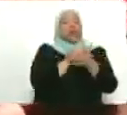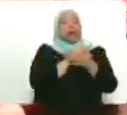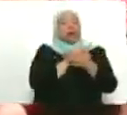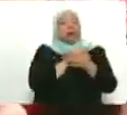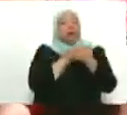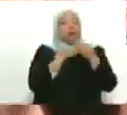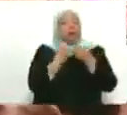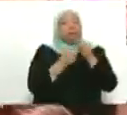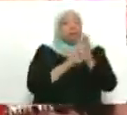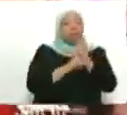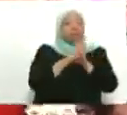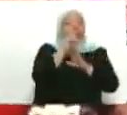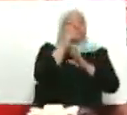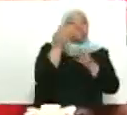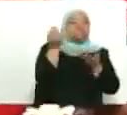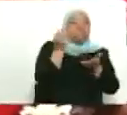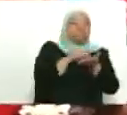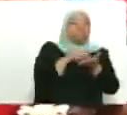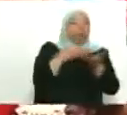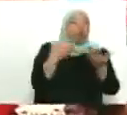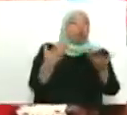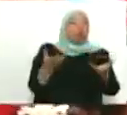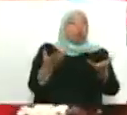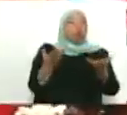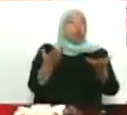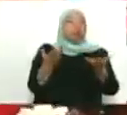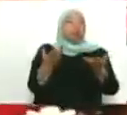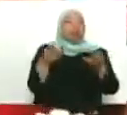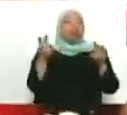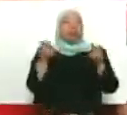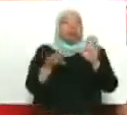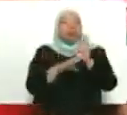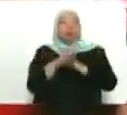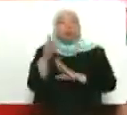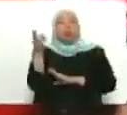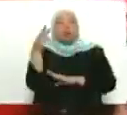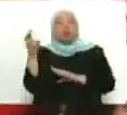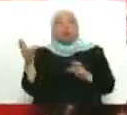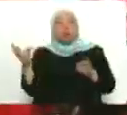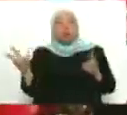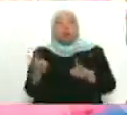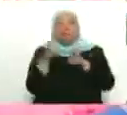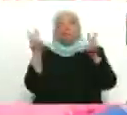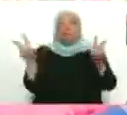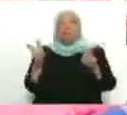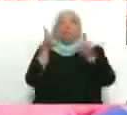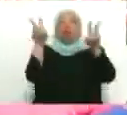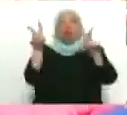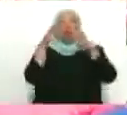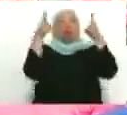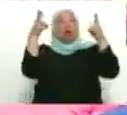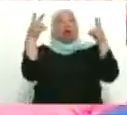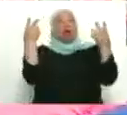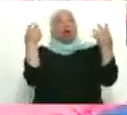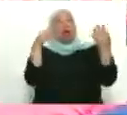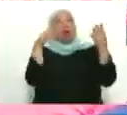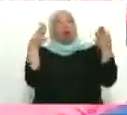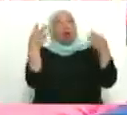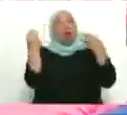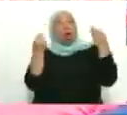de levantarnos de ese revés y levantar nuevamente las banderas de la victoria. Y eso se logra con